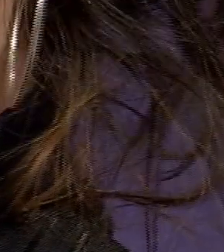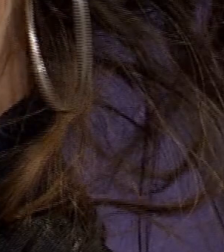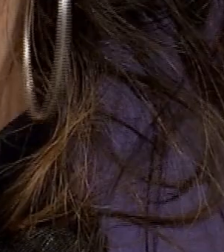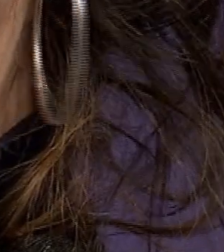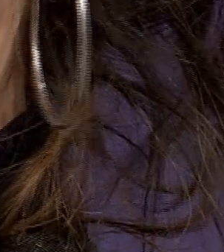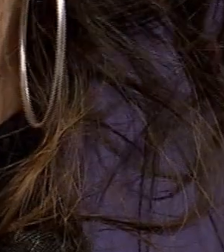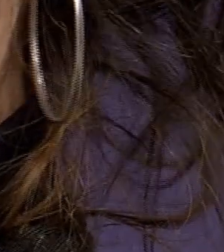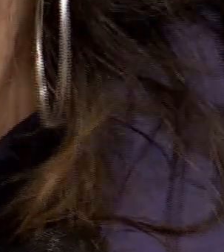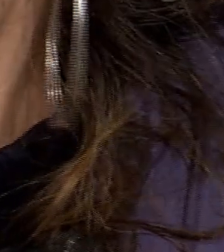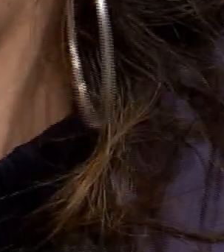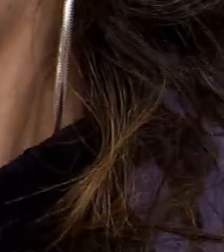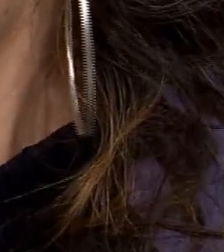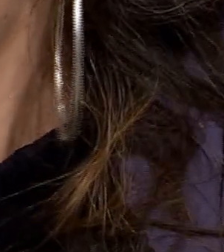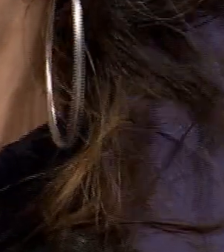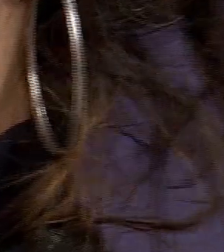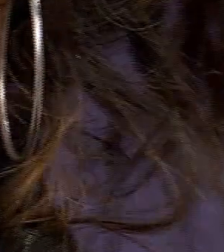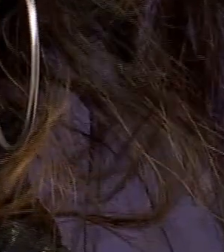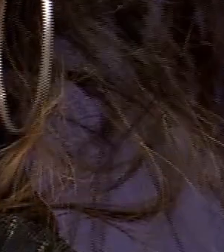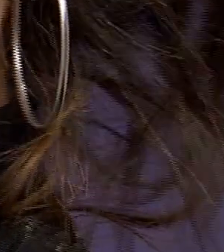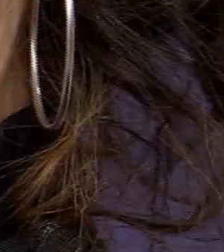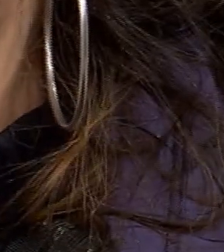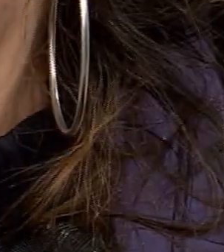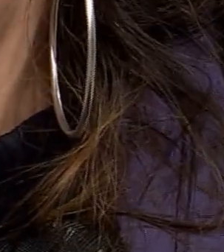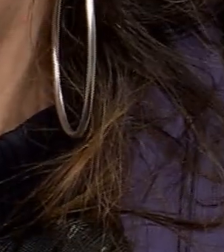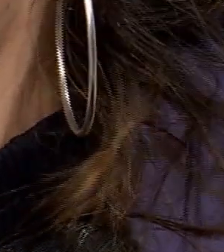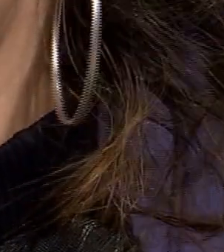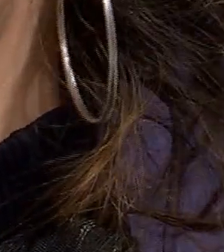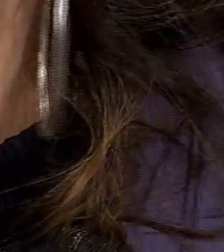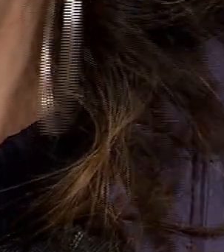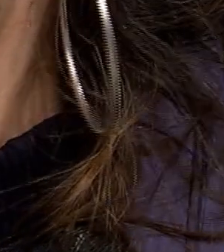versos y las canciones como